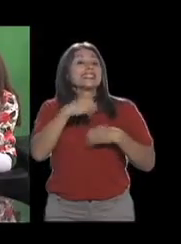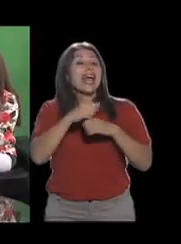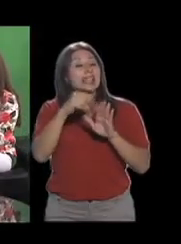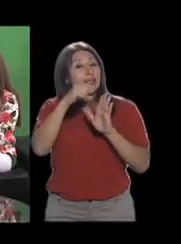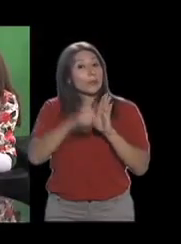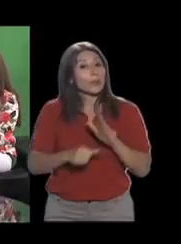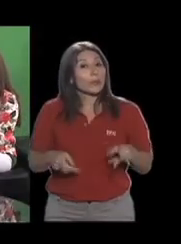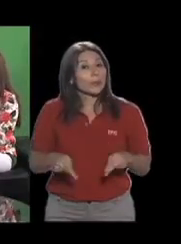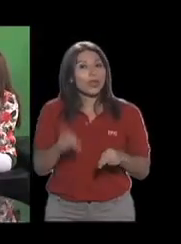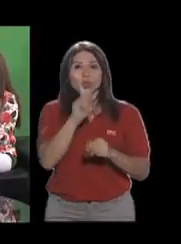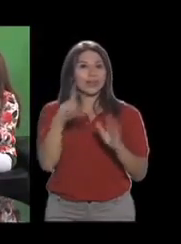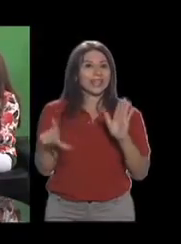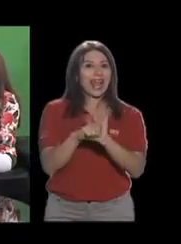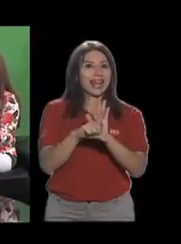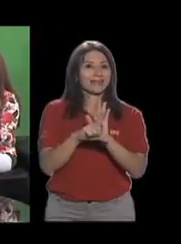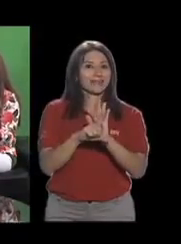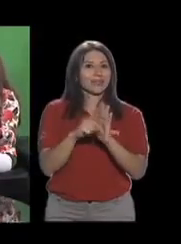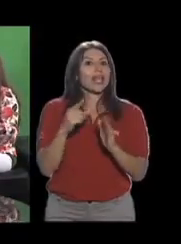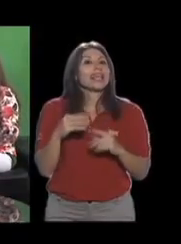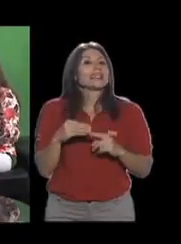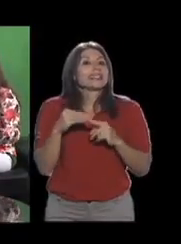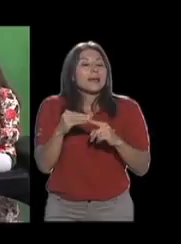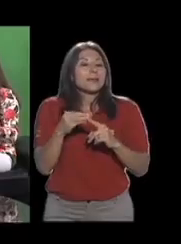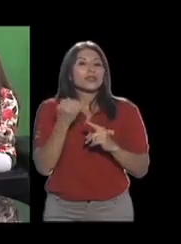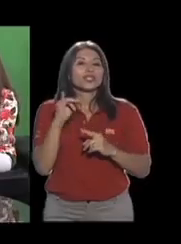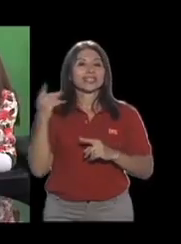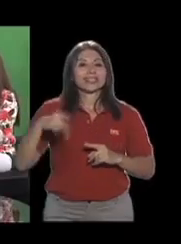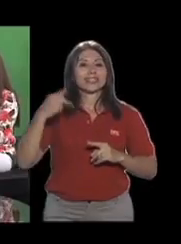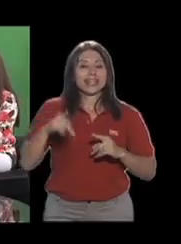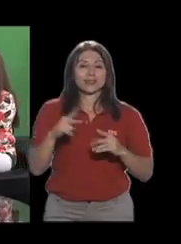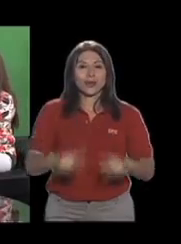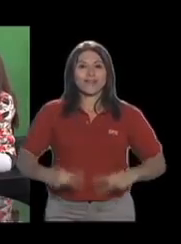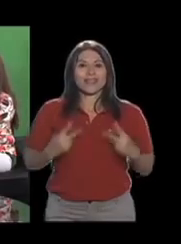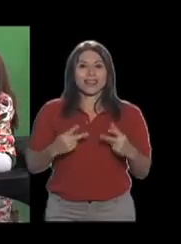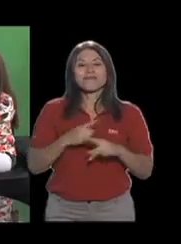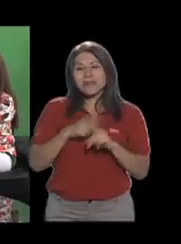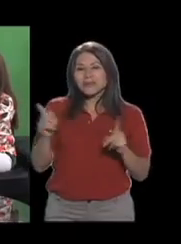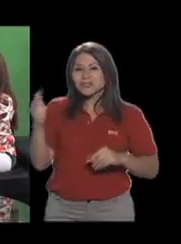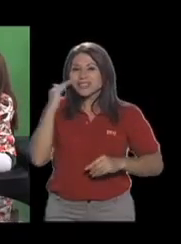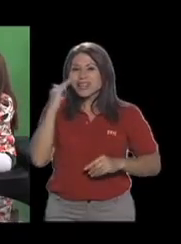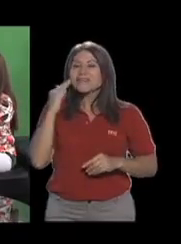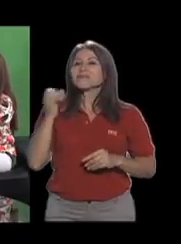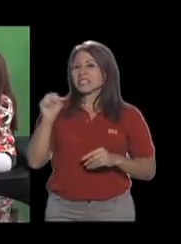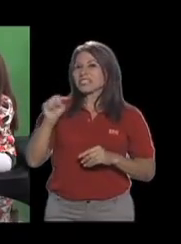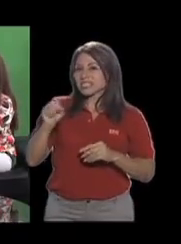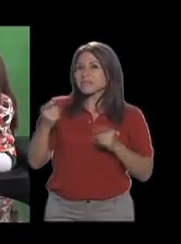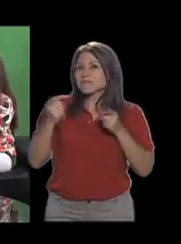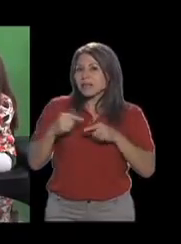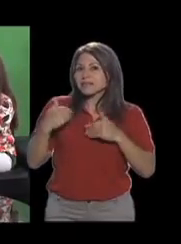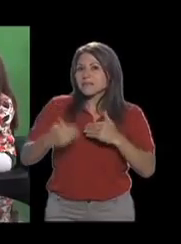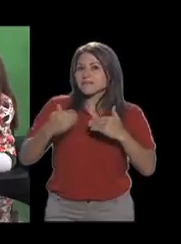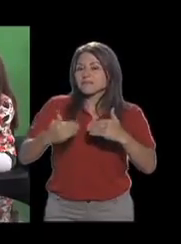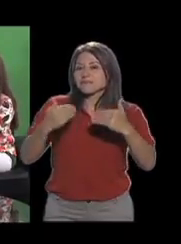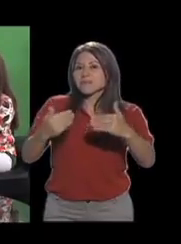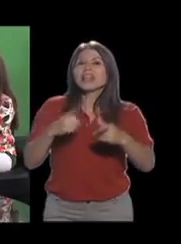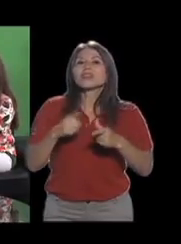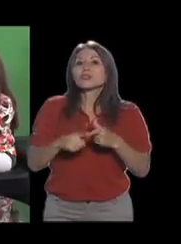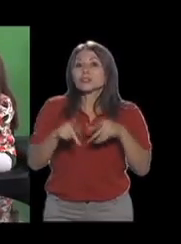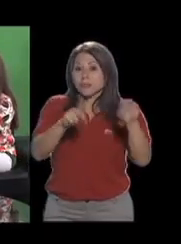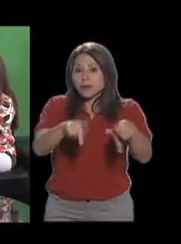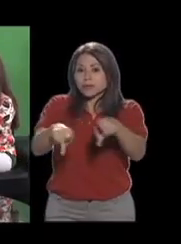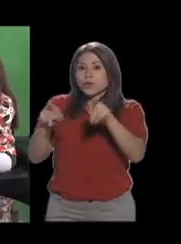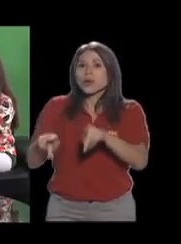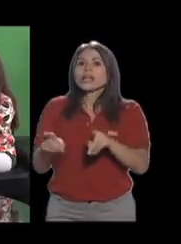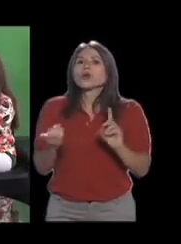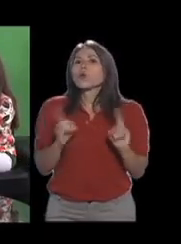vida, pero se sabe que se practica, ¿verdad? Y no siempre bajo estos criterios. ¿Cuáles serían esas herramientas que puede tener la población para